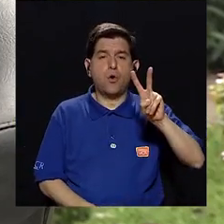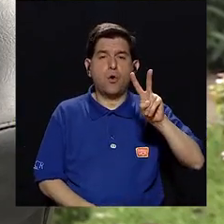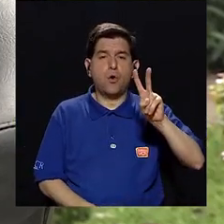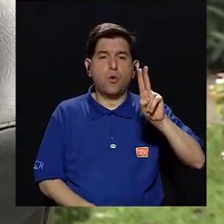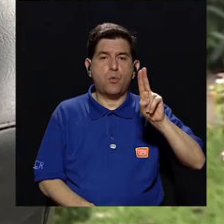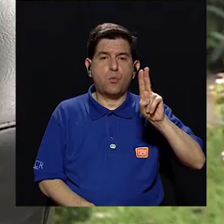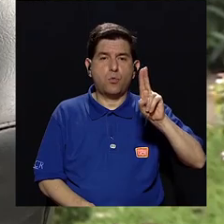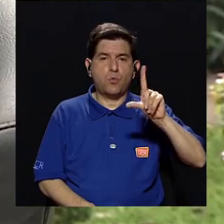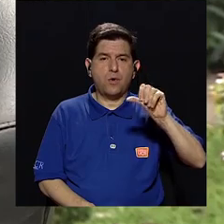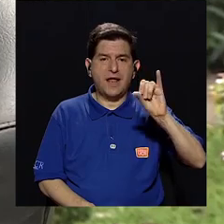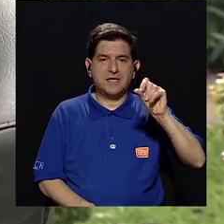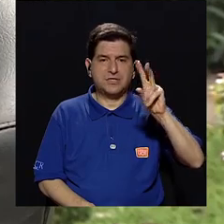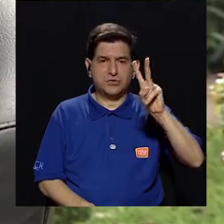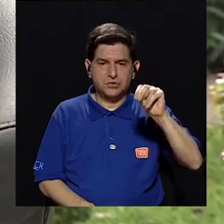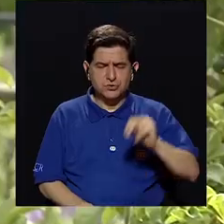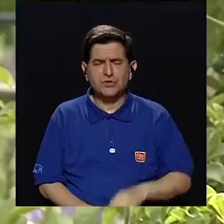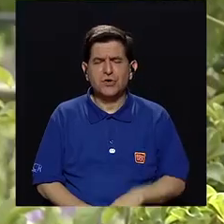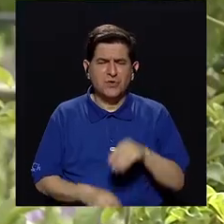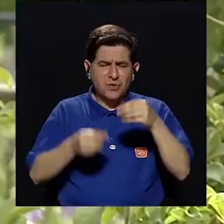esperar